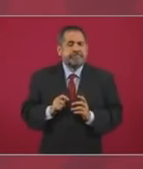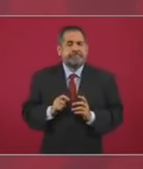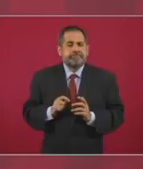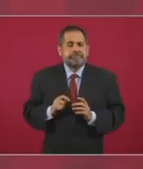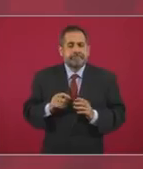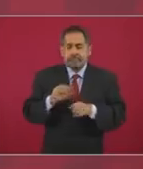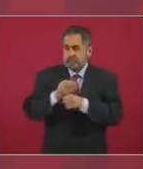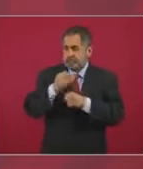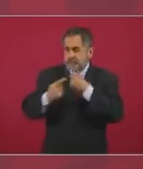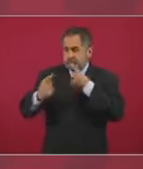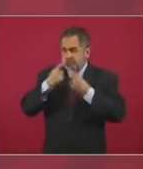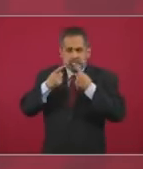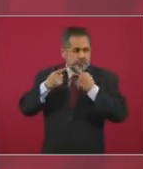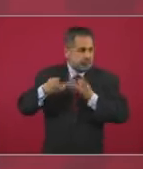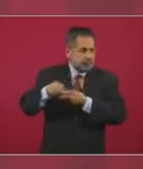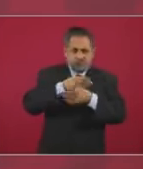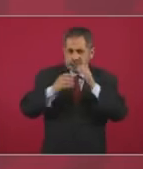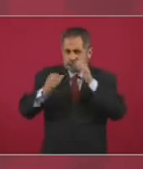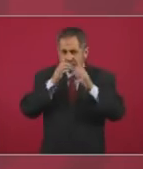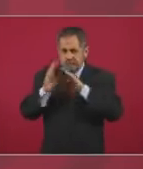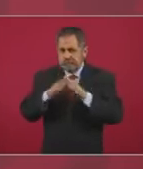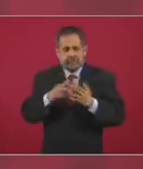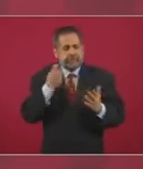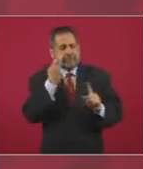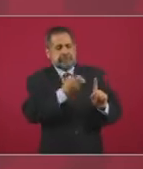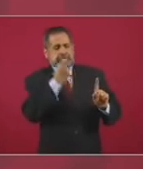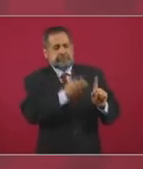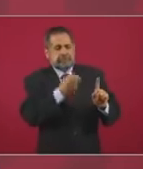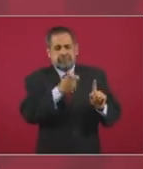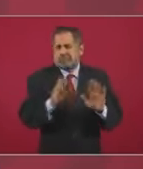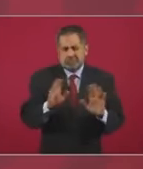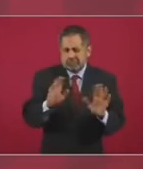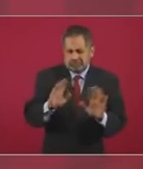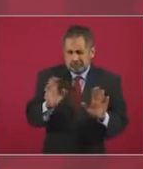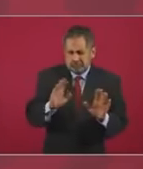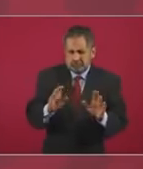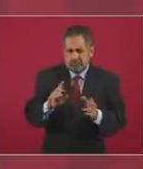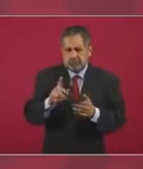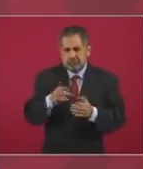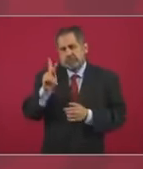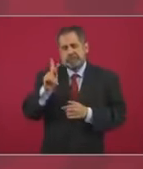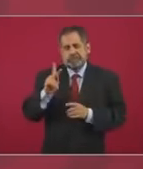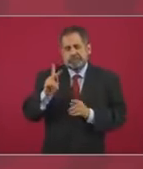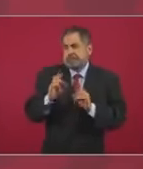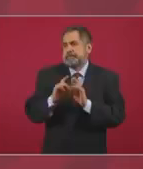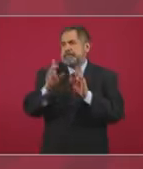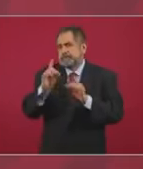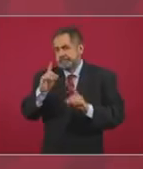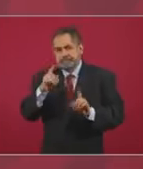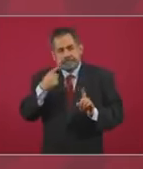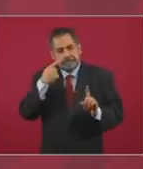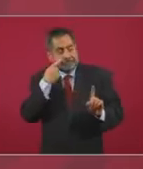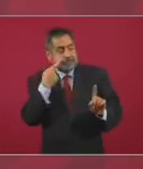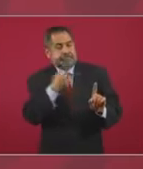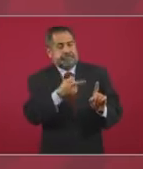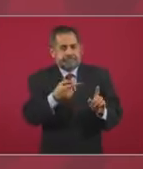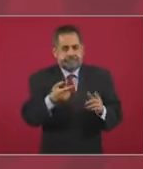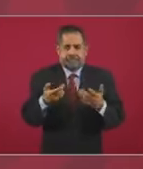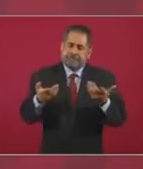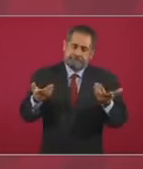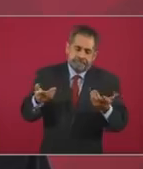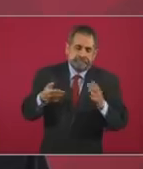este diálogo circular, esta conferencia con esos propósitos, pues no es fácil de